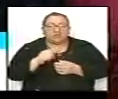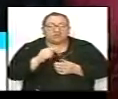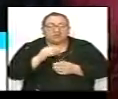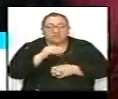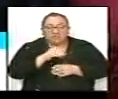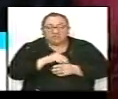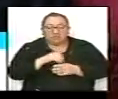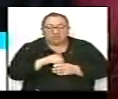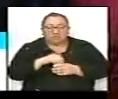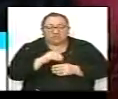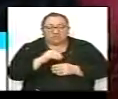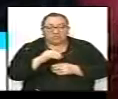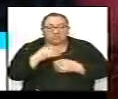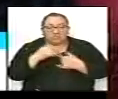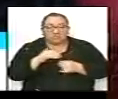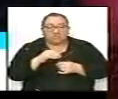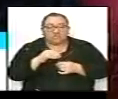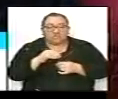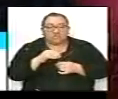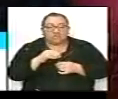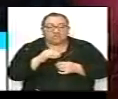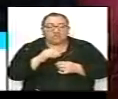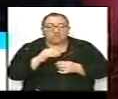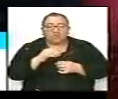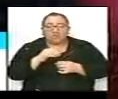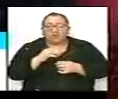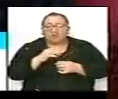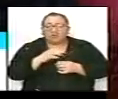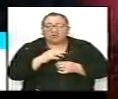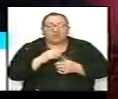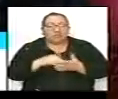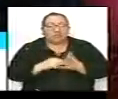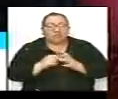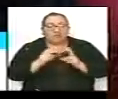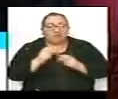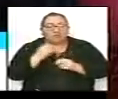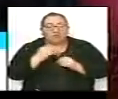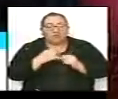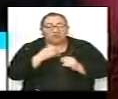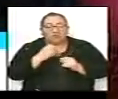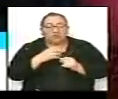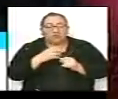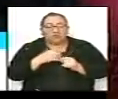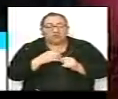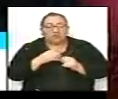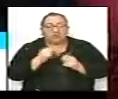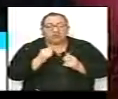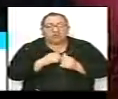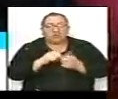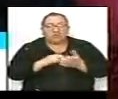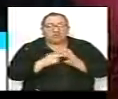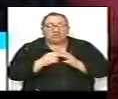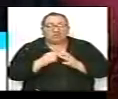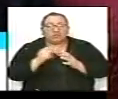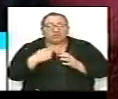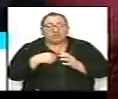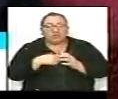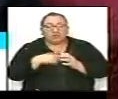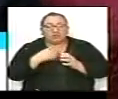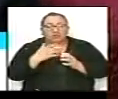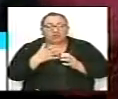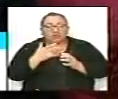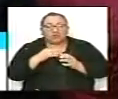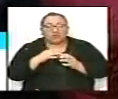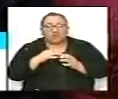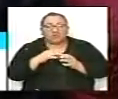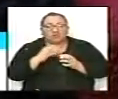seguir cayendo en el juego. Y en este juego de no pensar en los temas de fondo, como ha señalado la mayoría de parlamentarios, nosotros también salimos